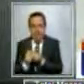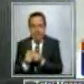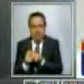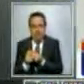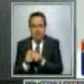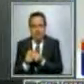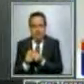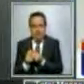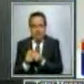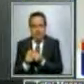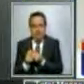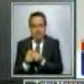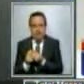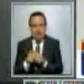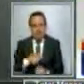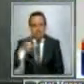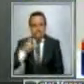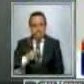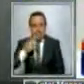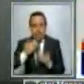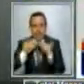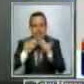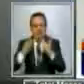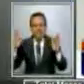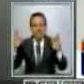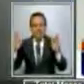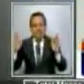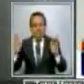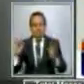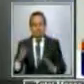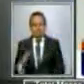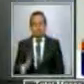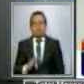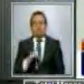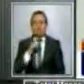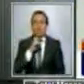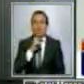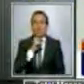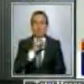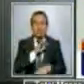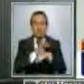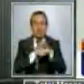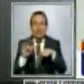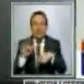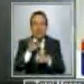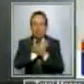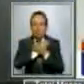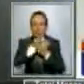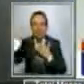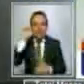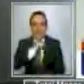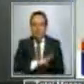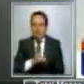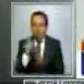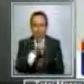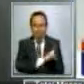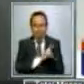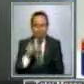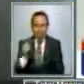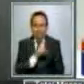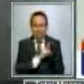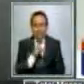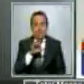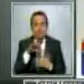familia el valor de la libertad nadie podrá borrarlos de chile son